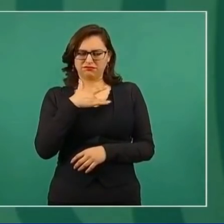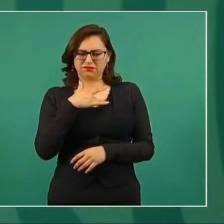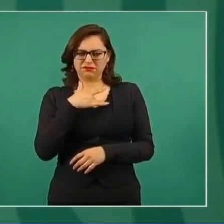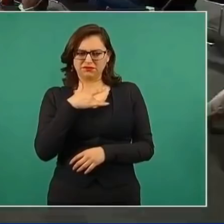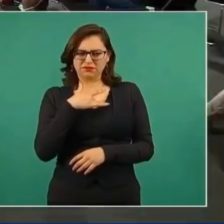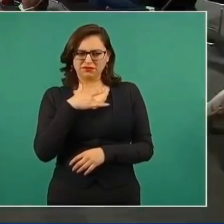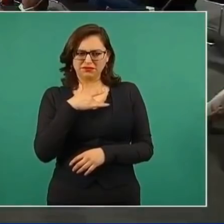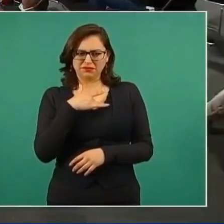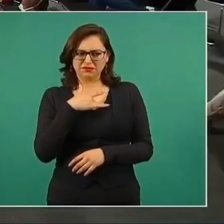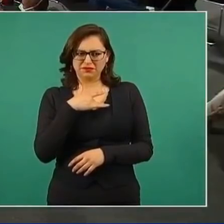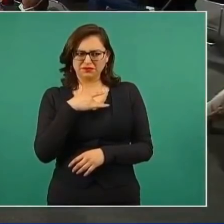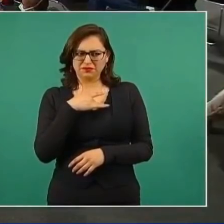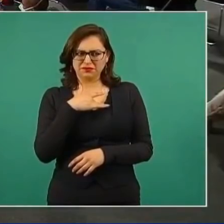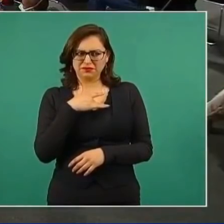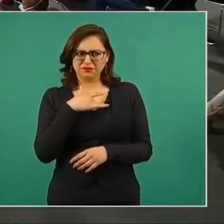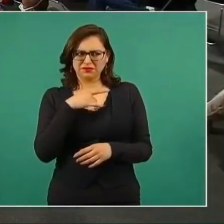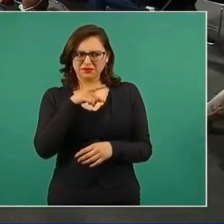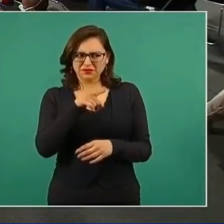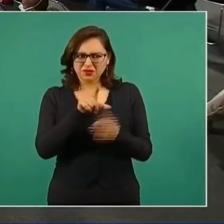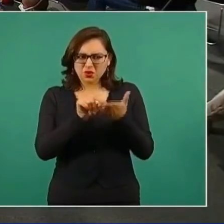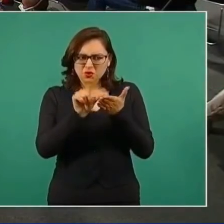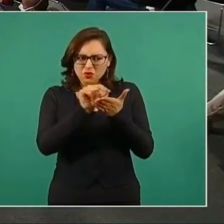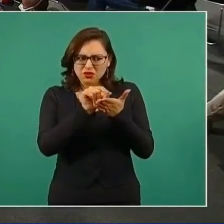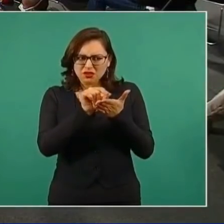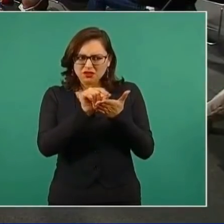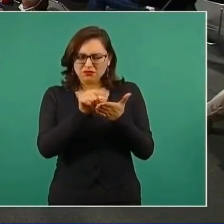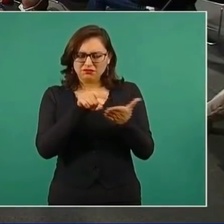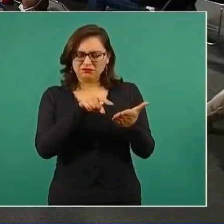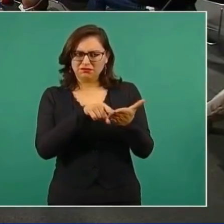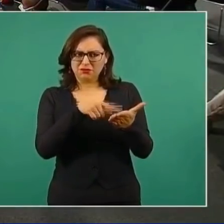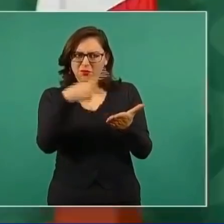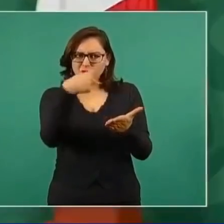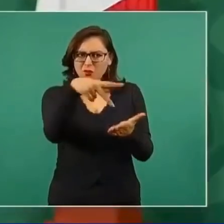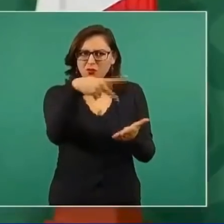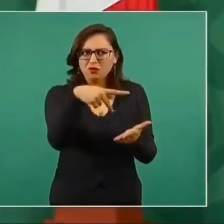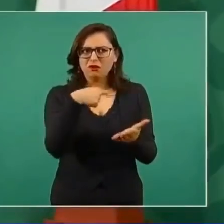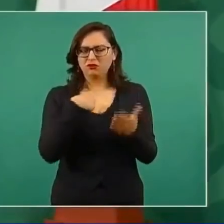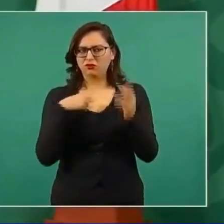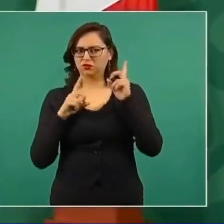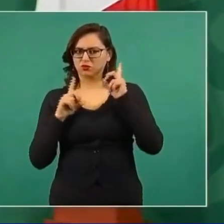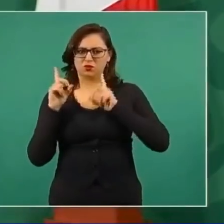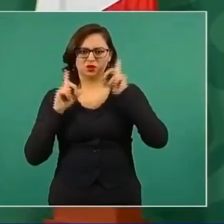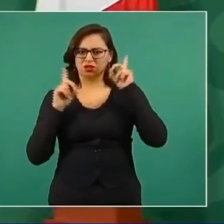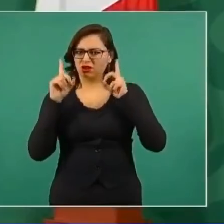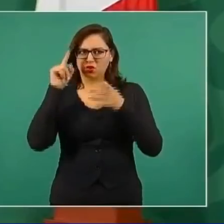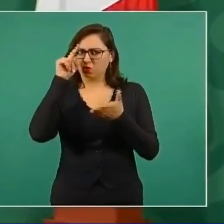que se tratara de su cuenta, y en efecto,